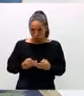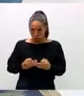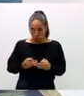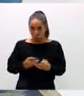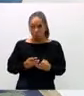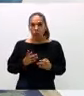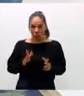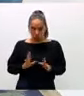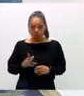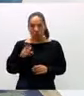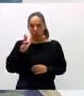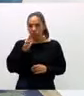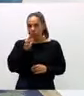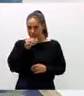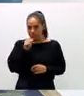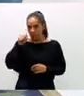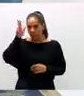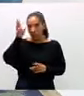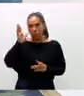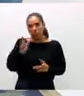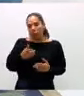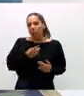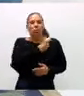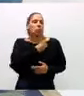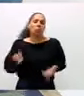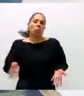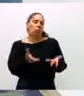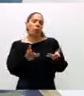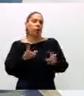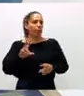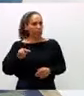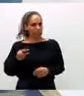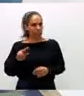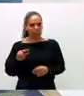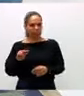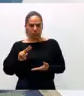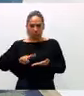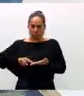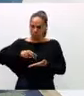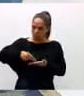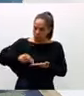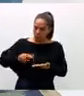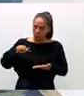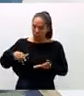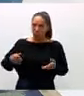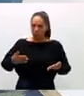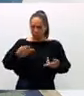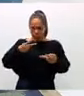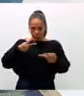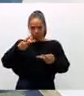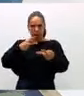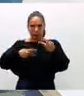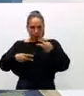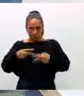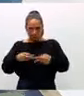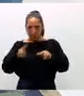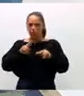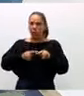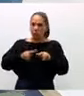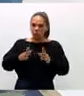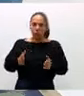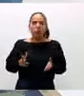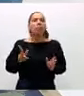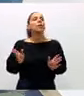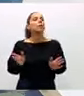mediación entre pares. Entonces, el equipo de mediación entra y establece las bases. Fíjense cómo una primera acción para preparar